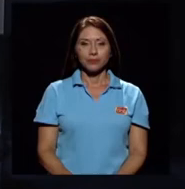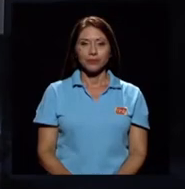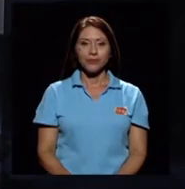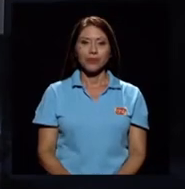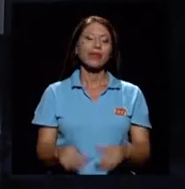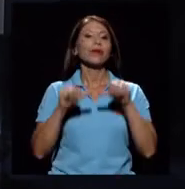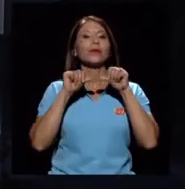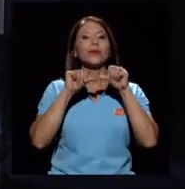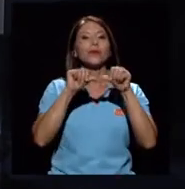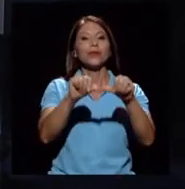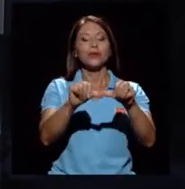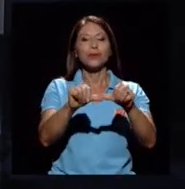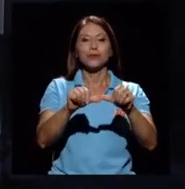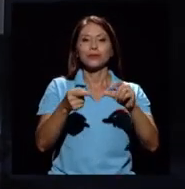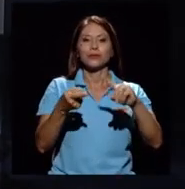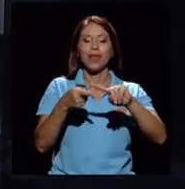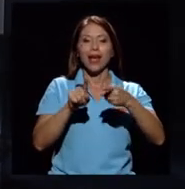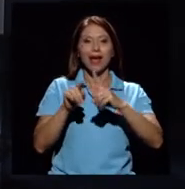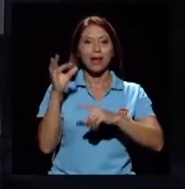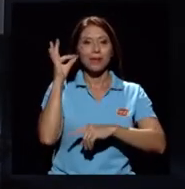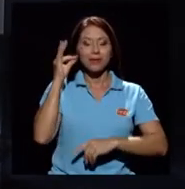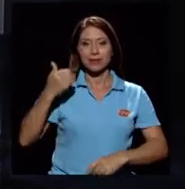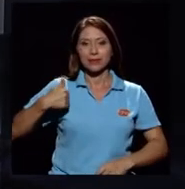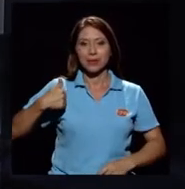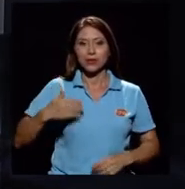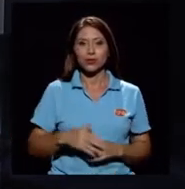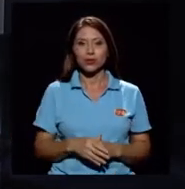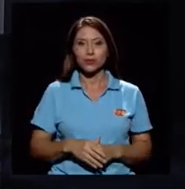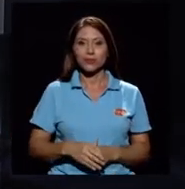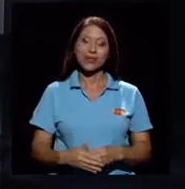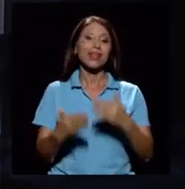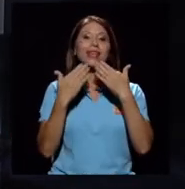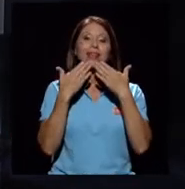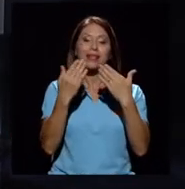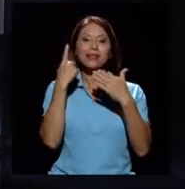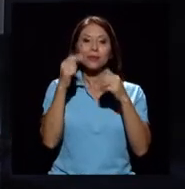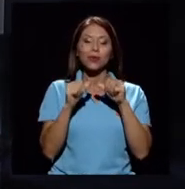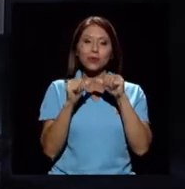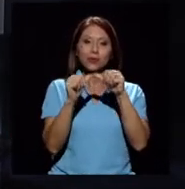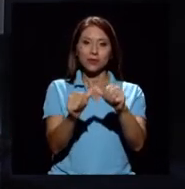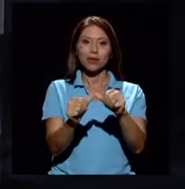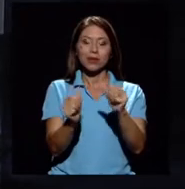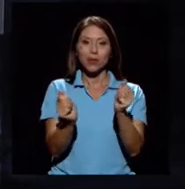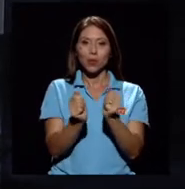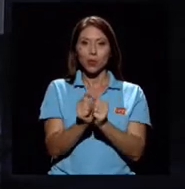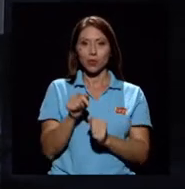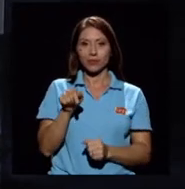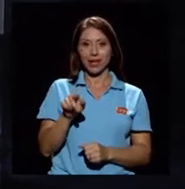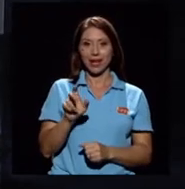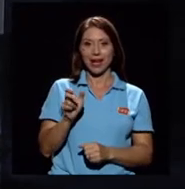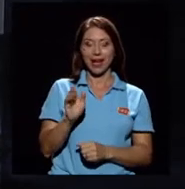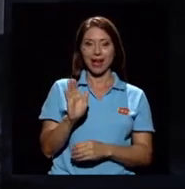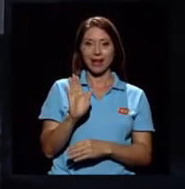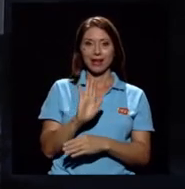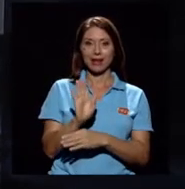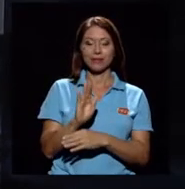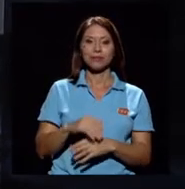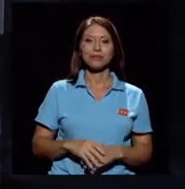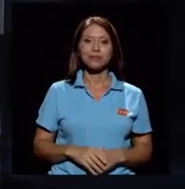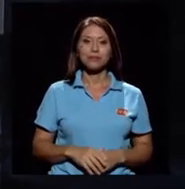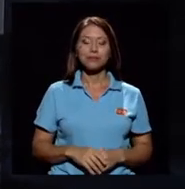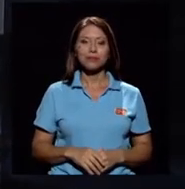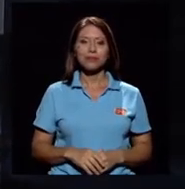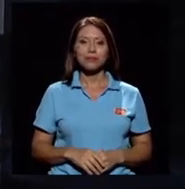continuamos amigos y amigos y gracias por mantenerse con el canal y